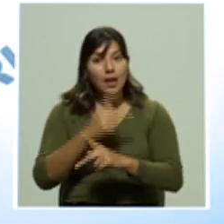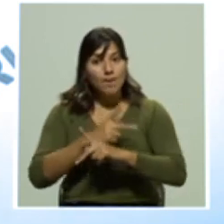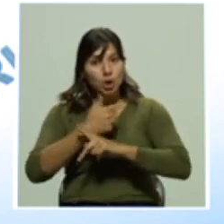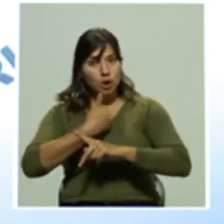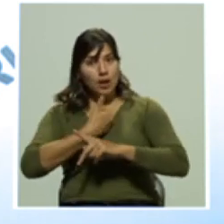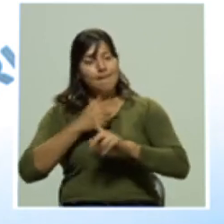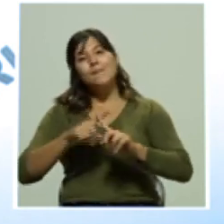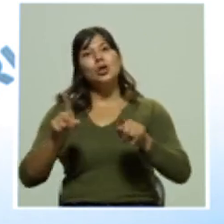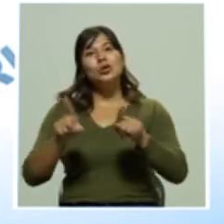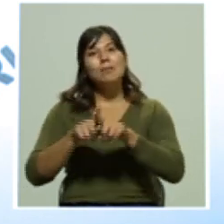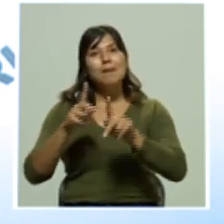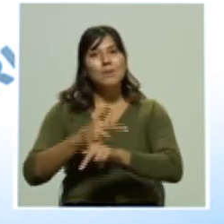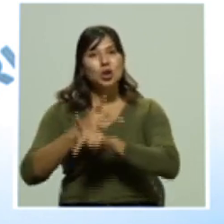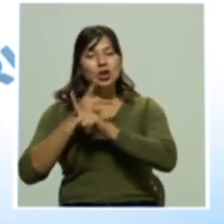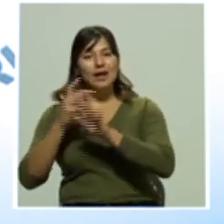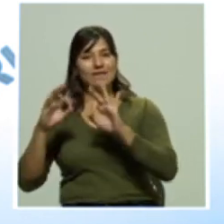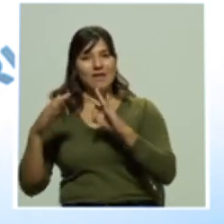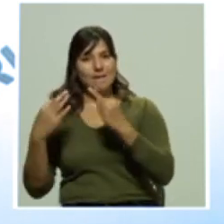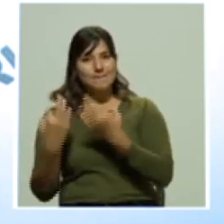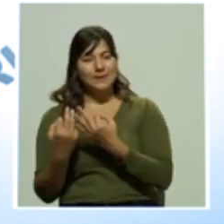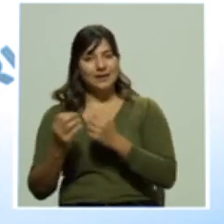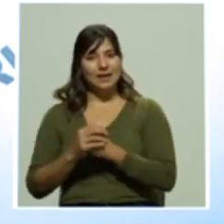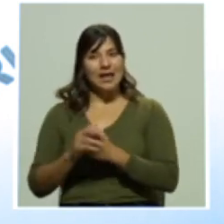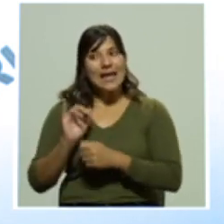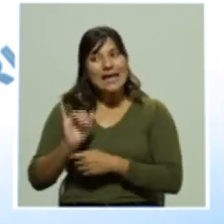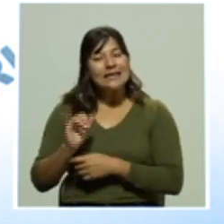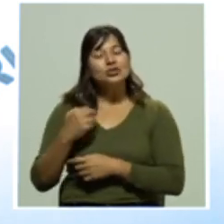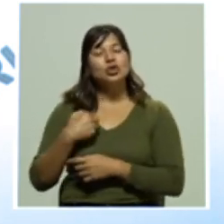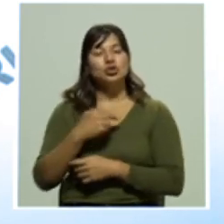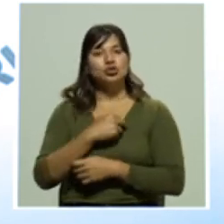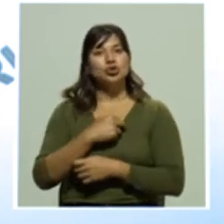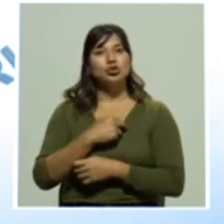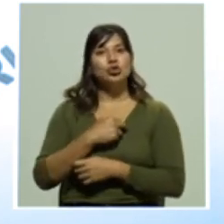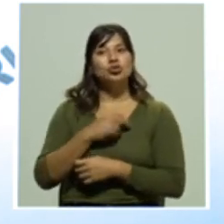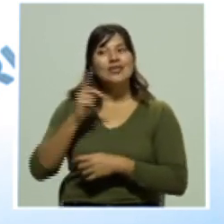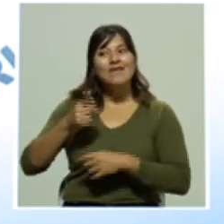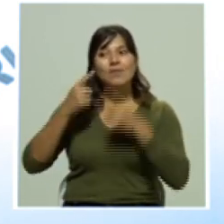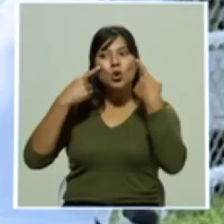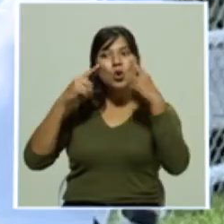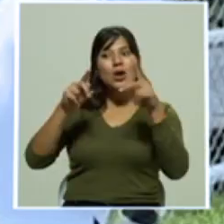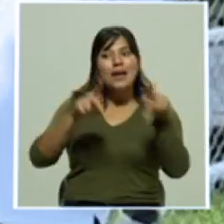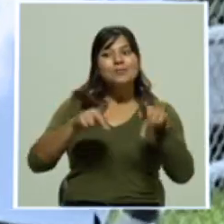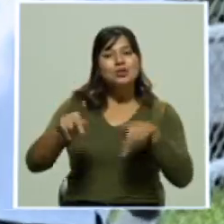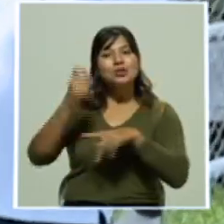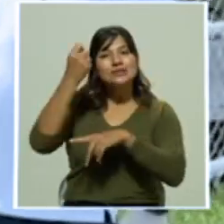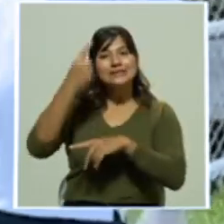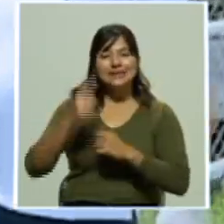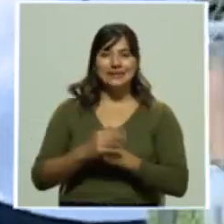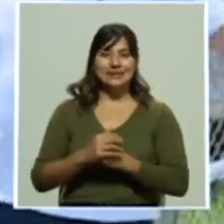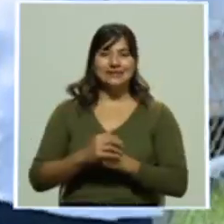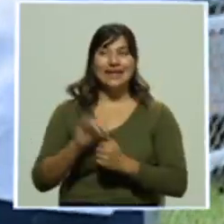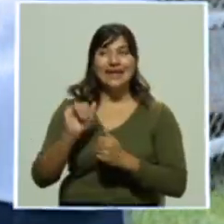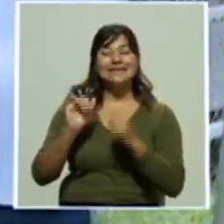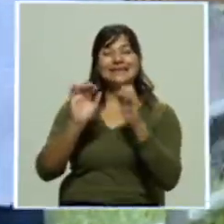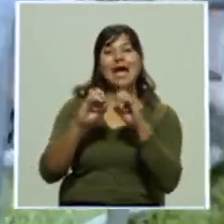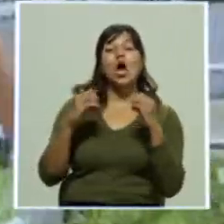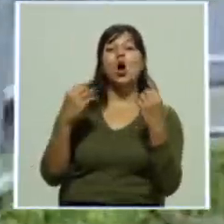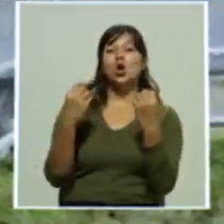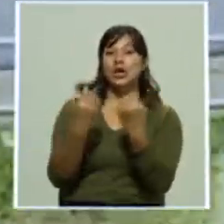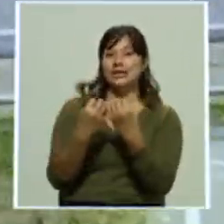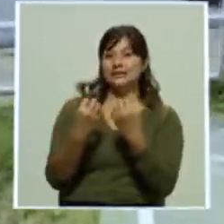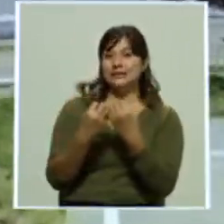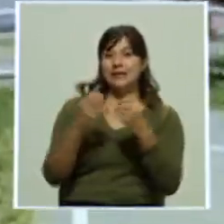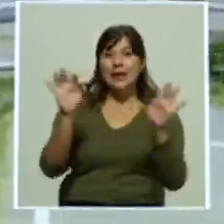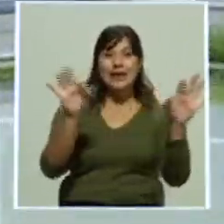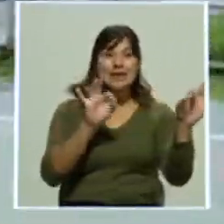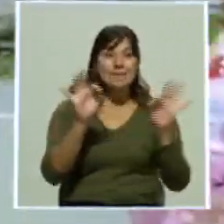se están protegiendo a su familia, que eso es una cosa que tenemos que meterle en la cabeza a la gente. Estas organizaciones profesionales invitan a